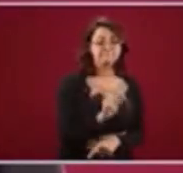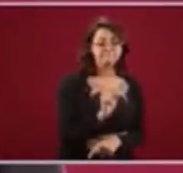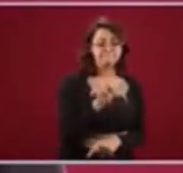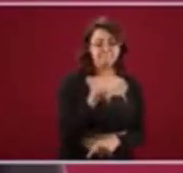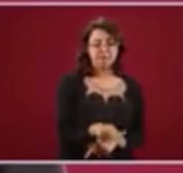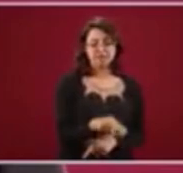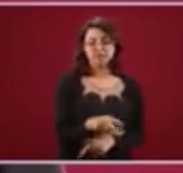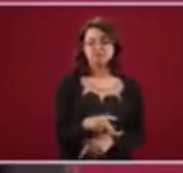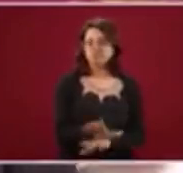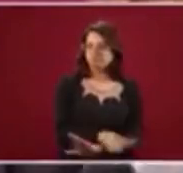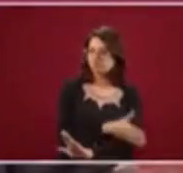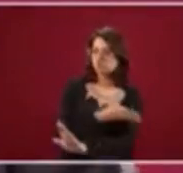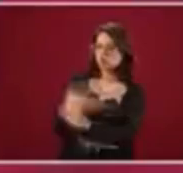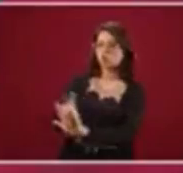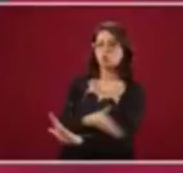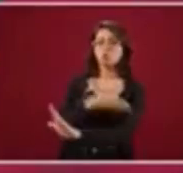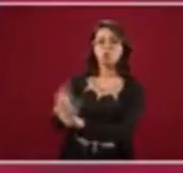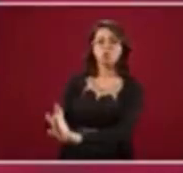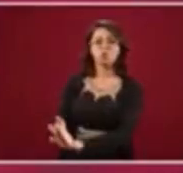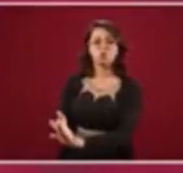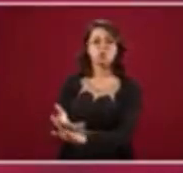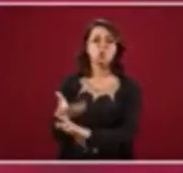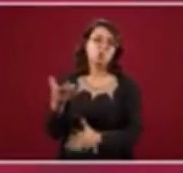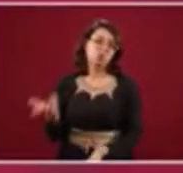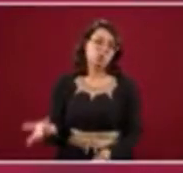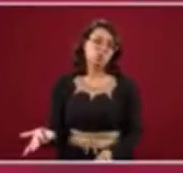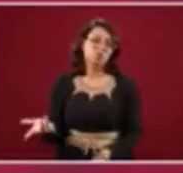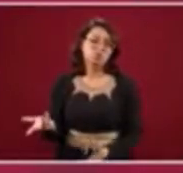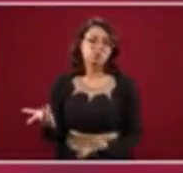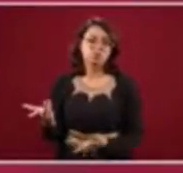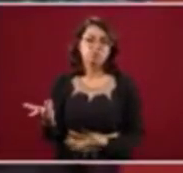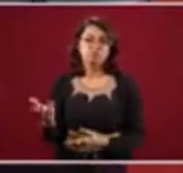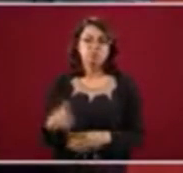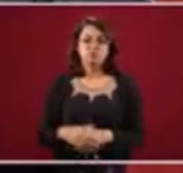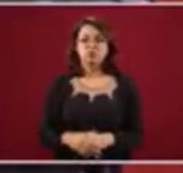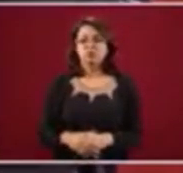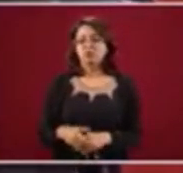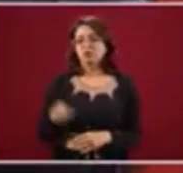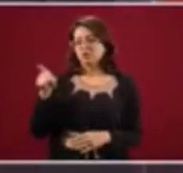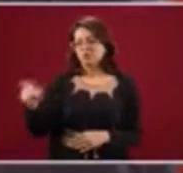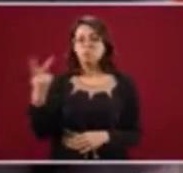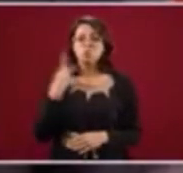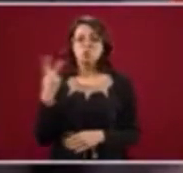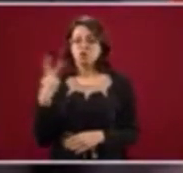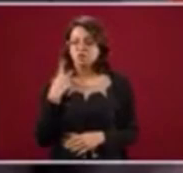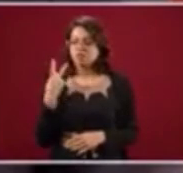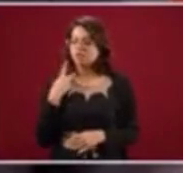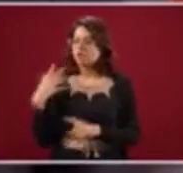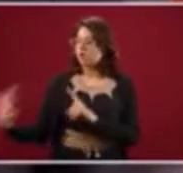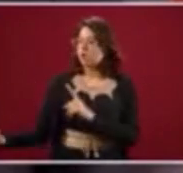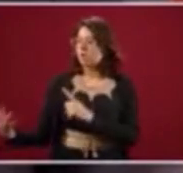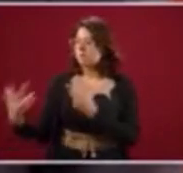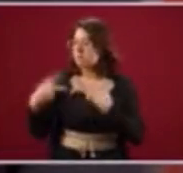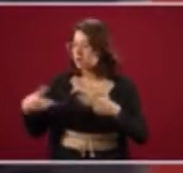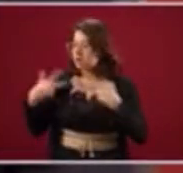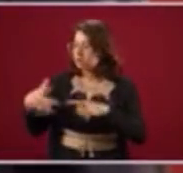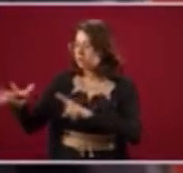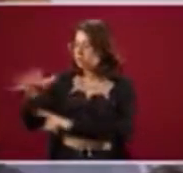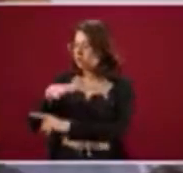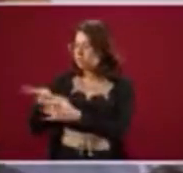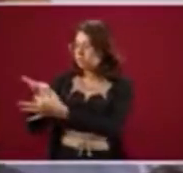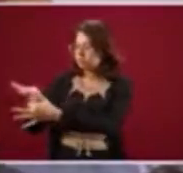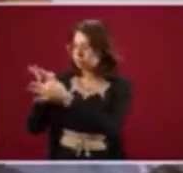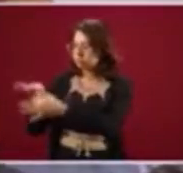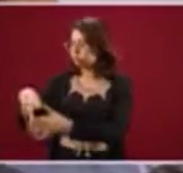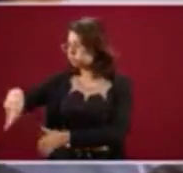oponerse a la política popular y patriótica del general Cárdenas. Esa es la